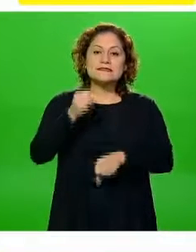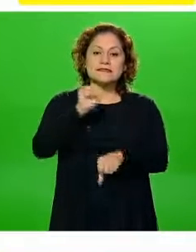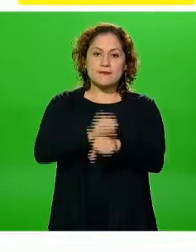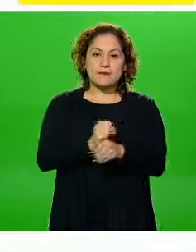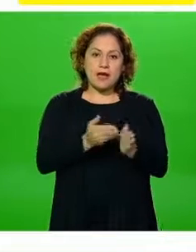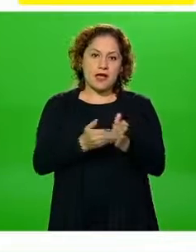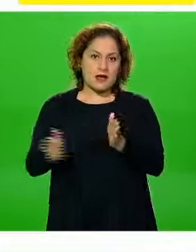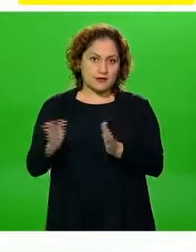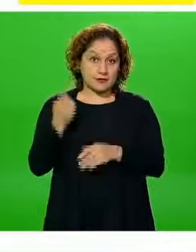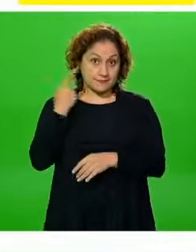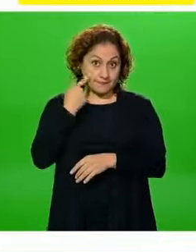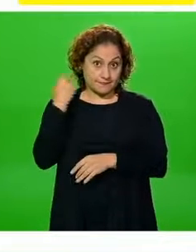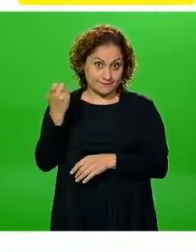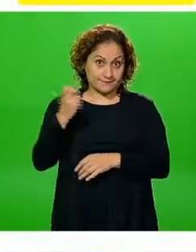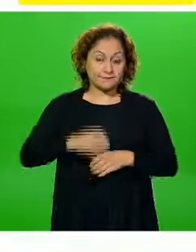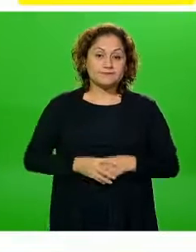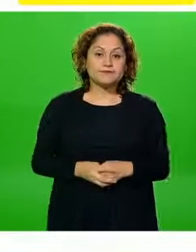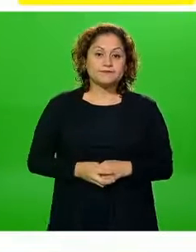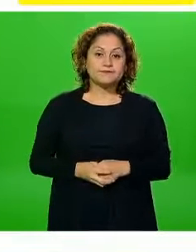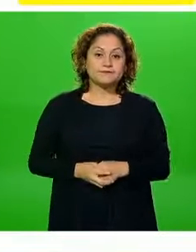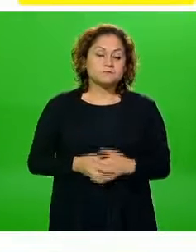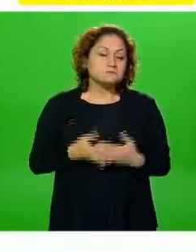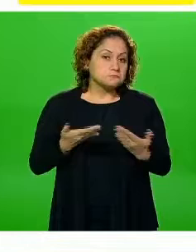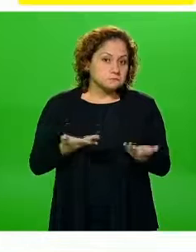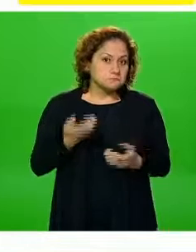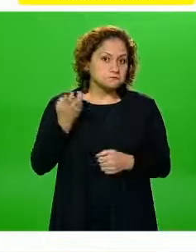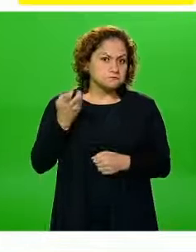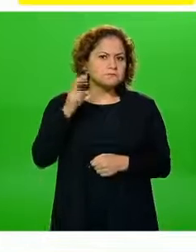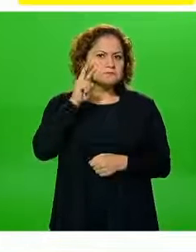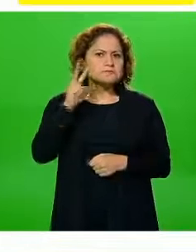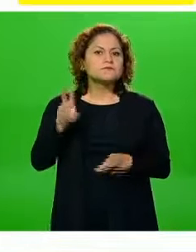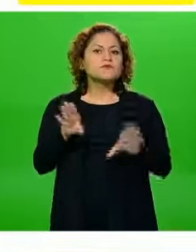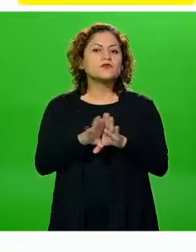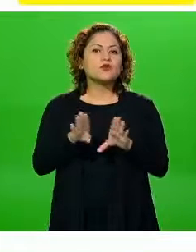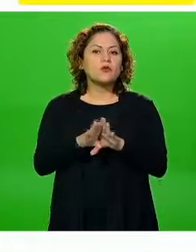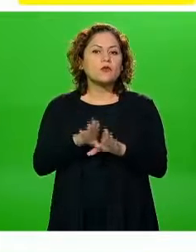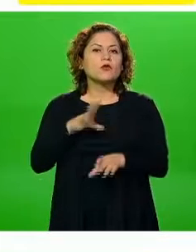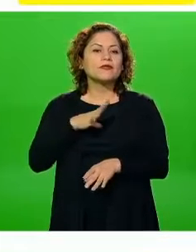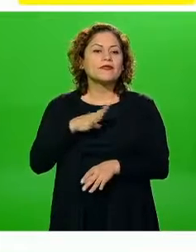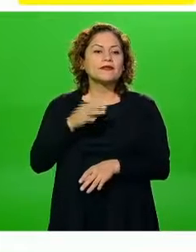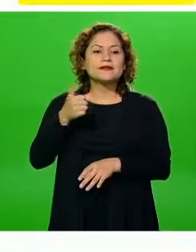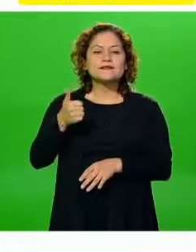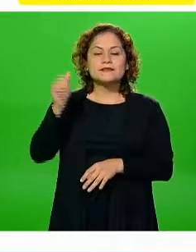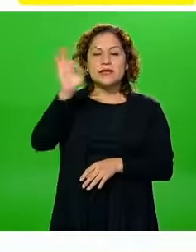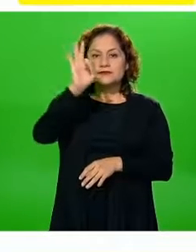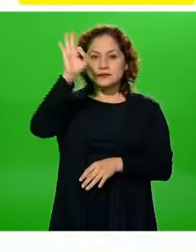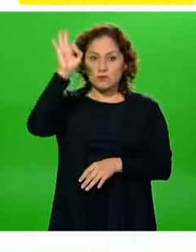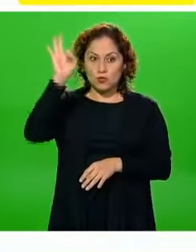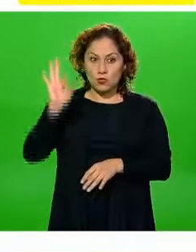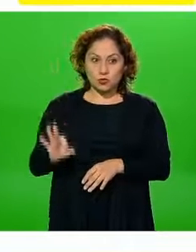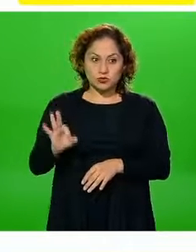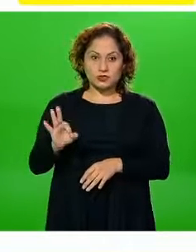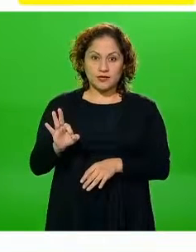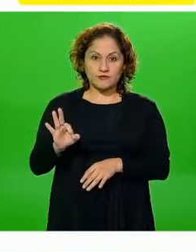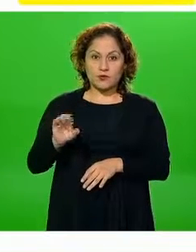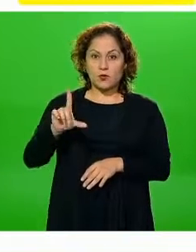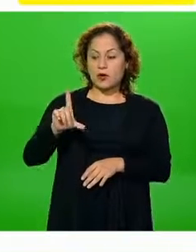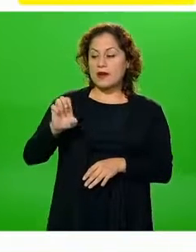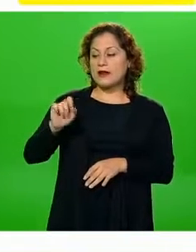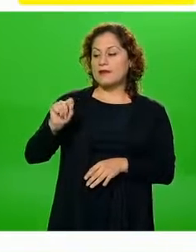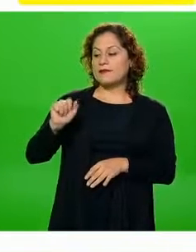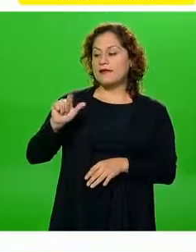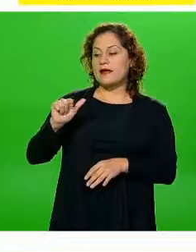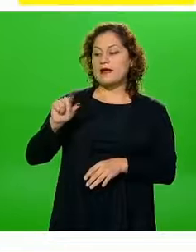es una de ellas. Entonces, veamos cómo contamos con un 6% hablando de la letalidad para la